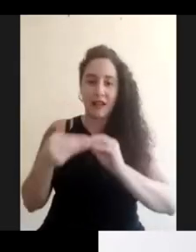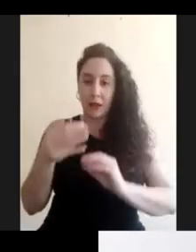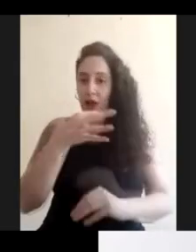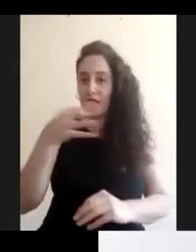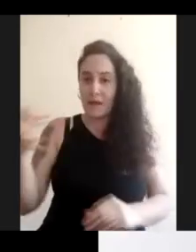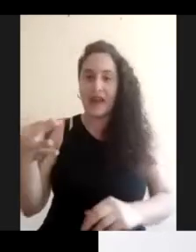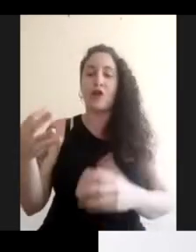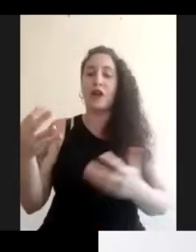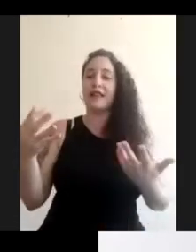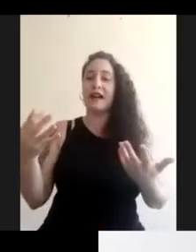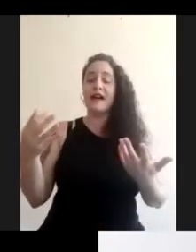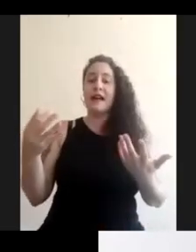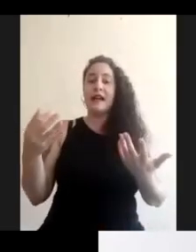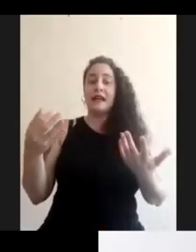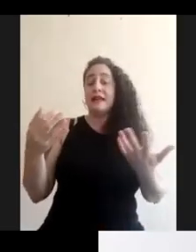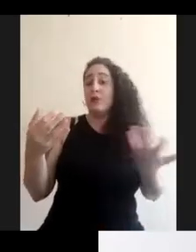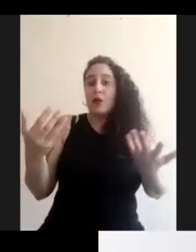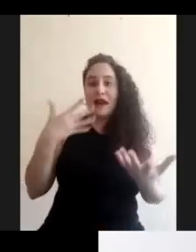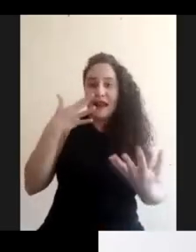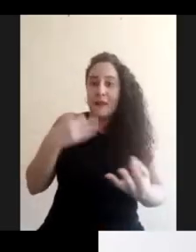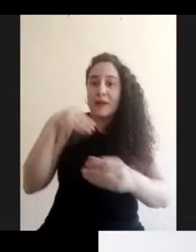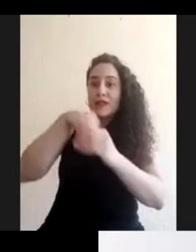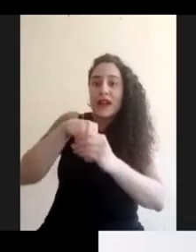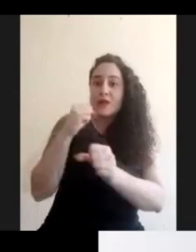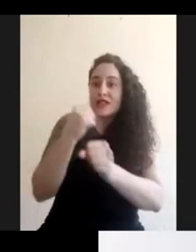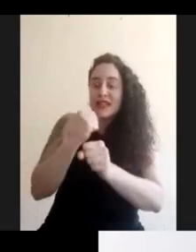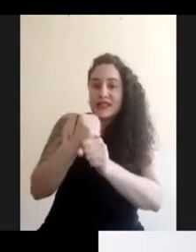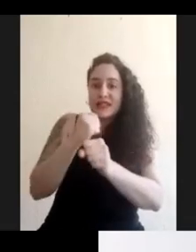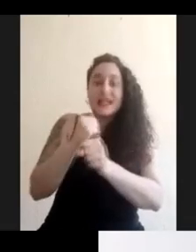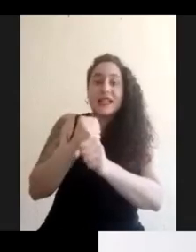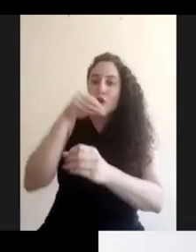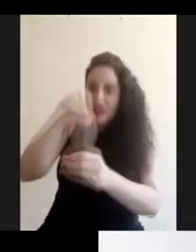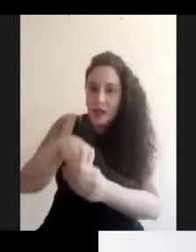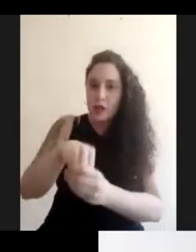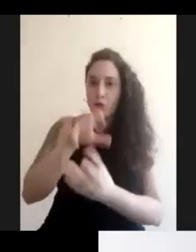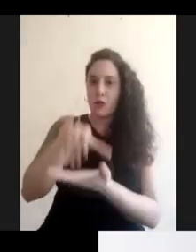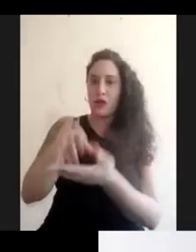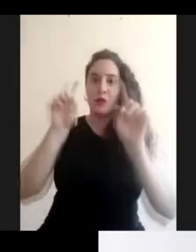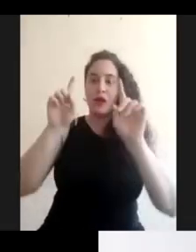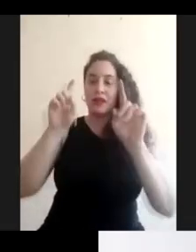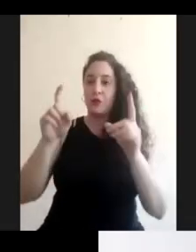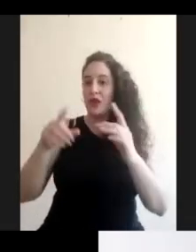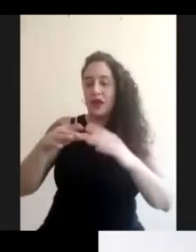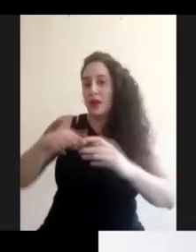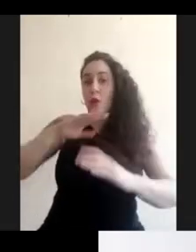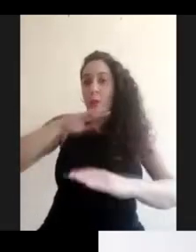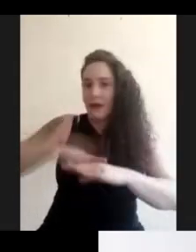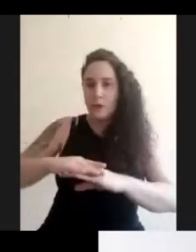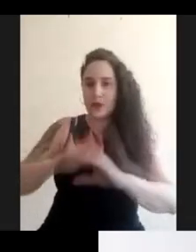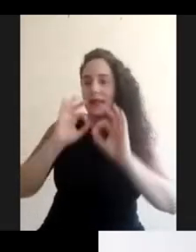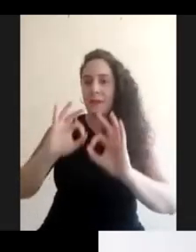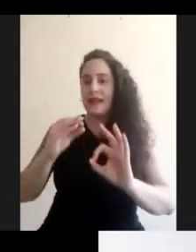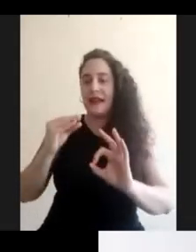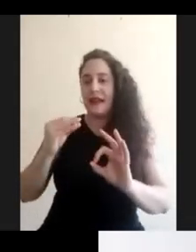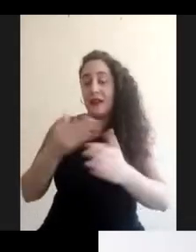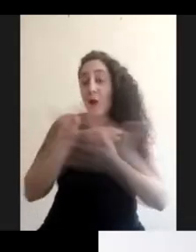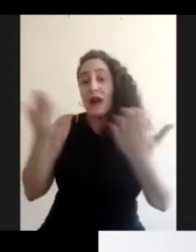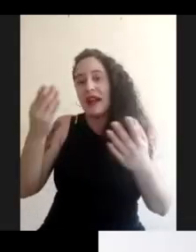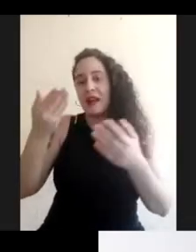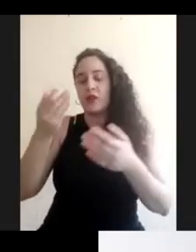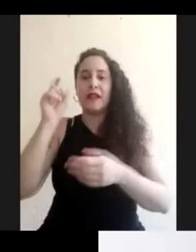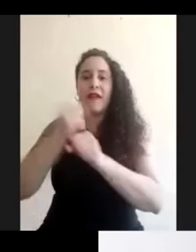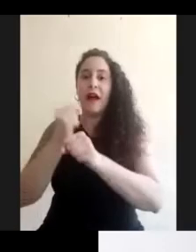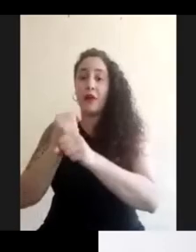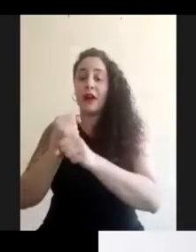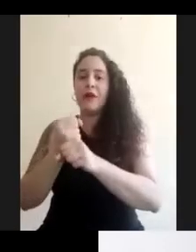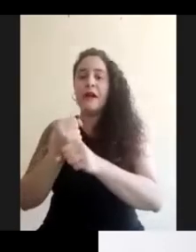esas adaptaciones de manera correcta. Y bueno, realmente nuestra labor se desarrolla dentro de un centro educativo y cumplimos exactamente igual que el